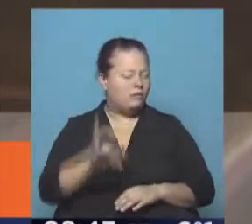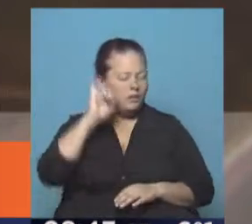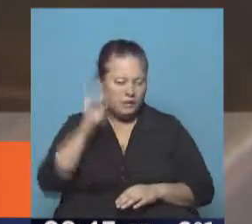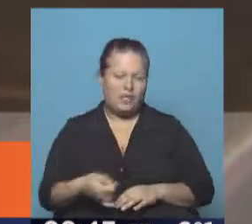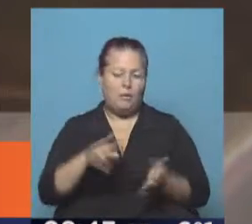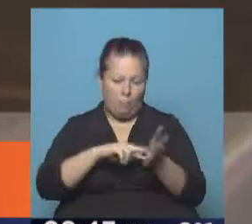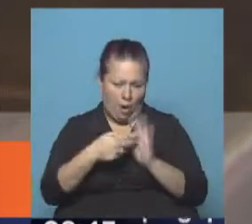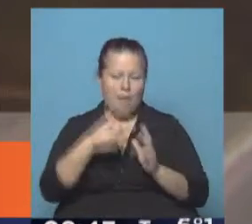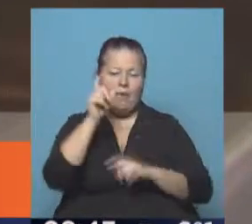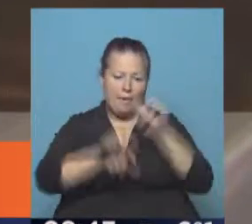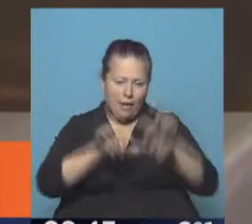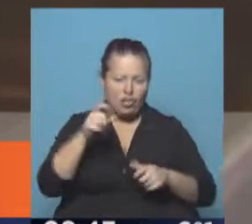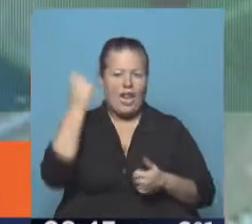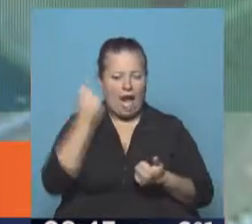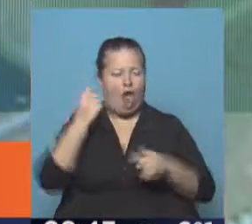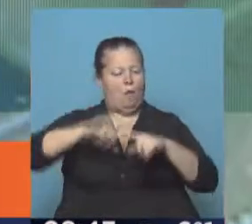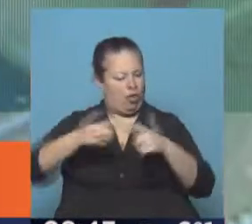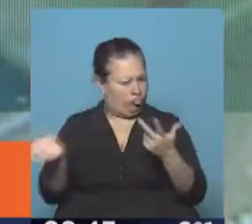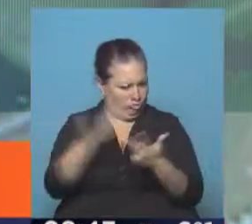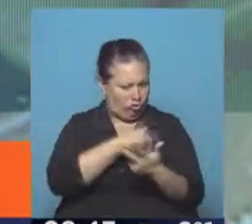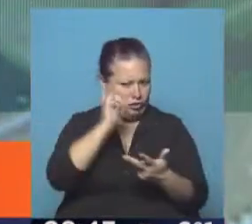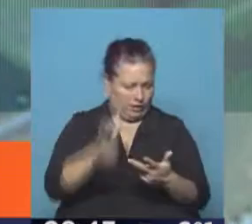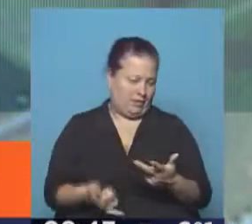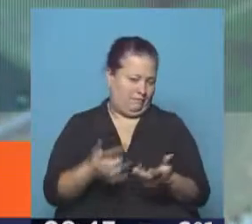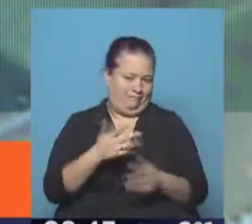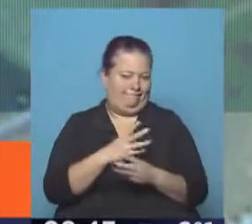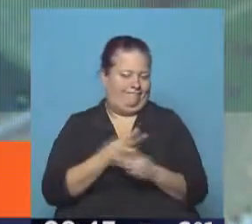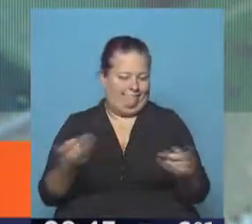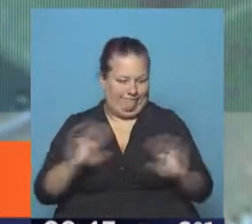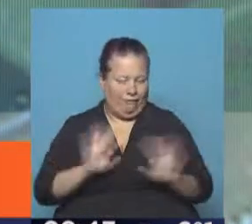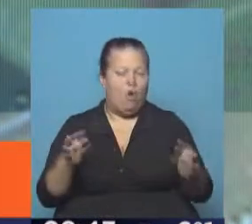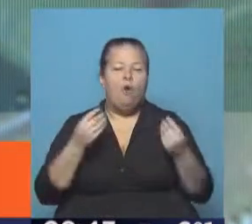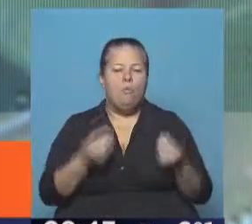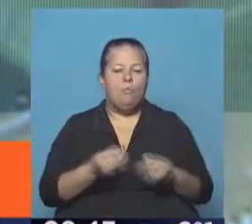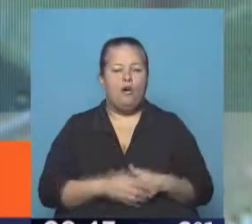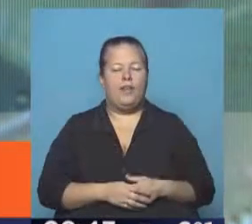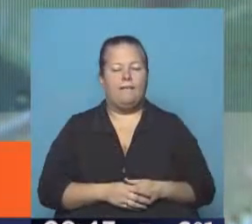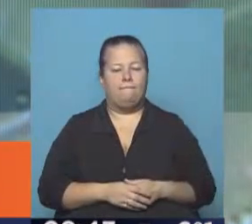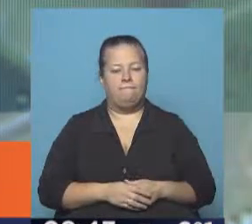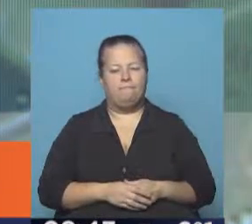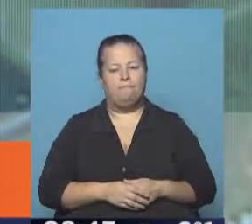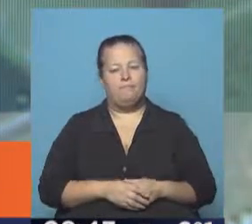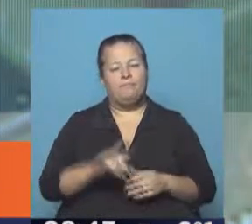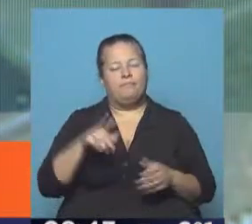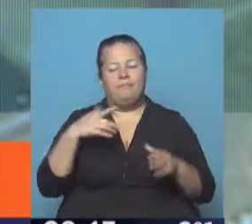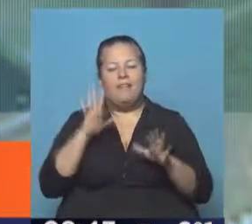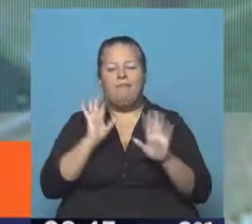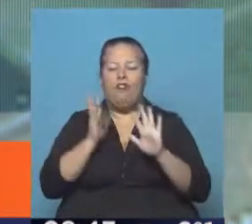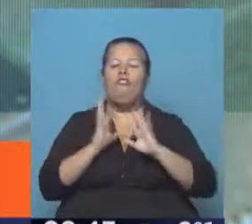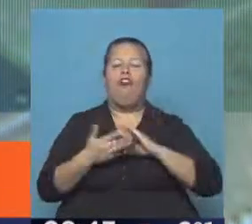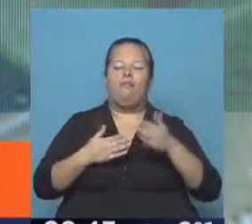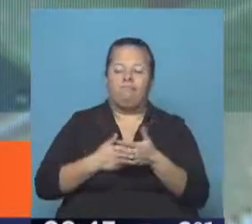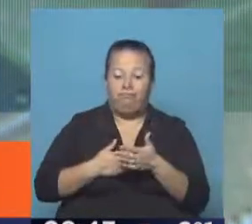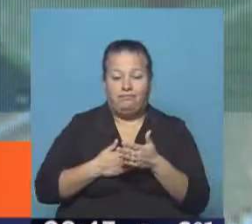como él dice, social, económica y política irresolvible porque está el juego trancado y está